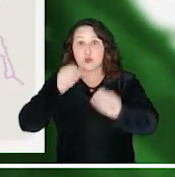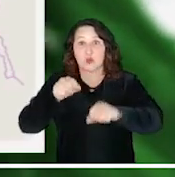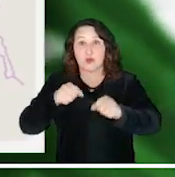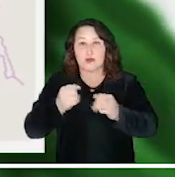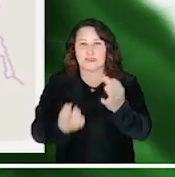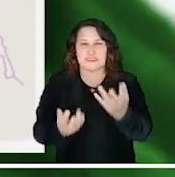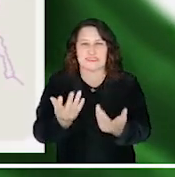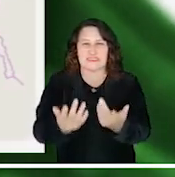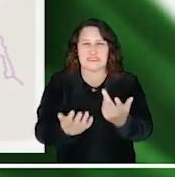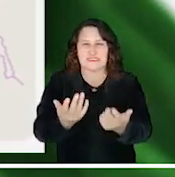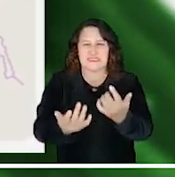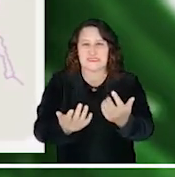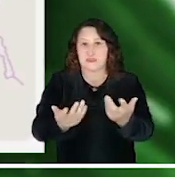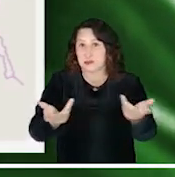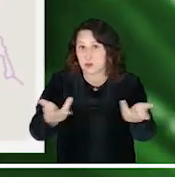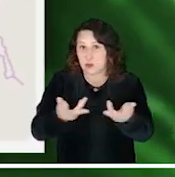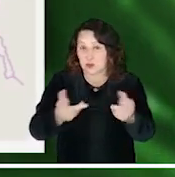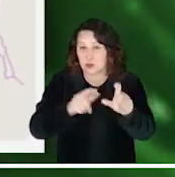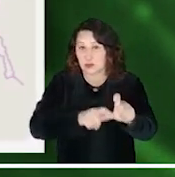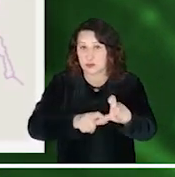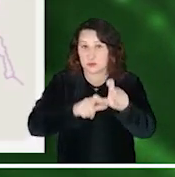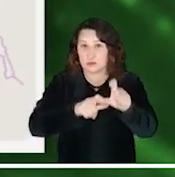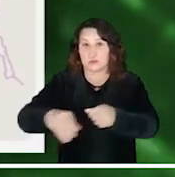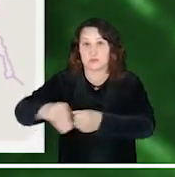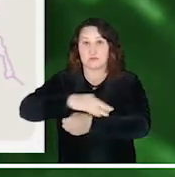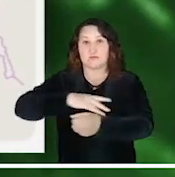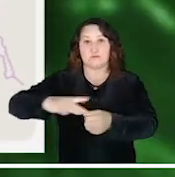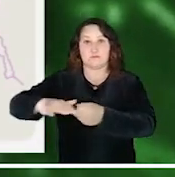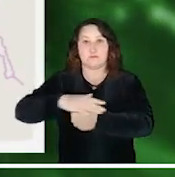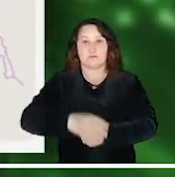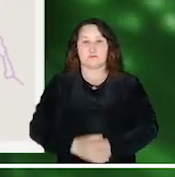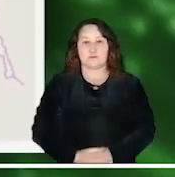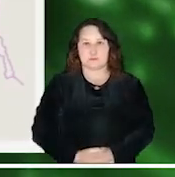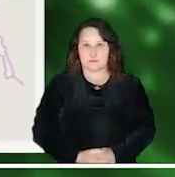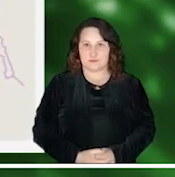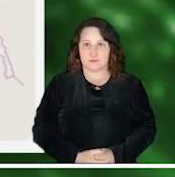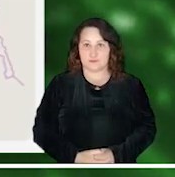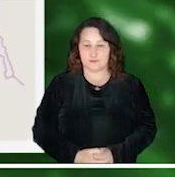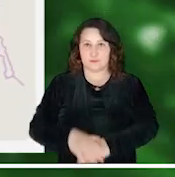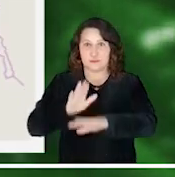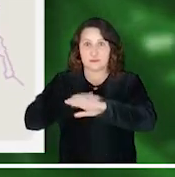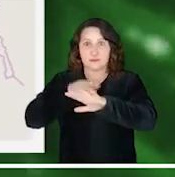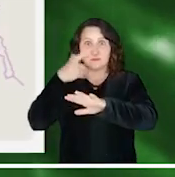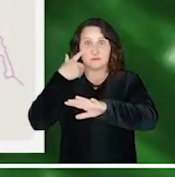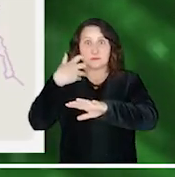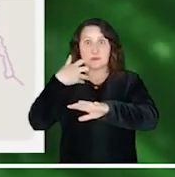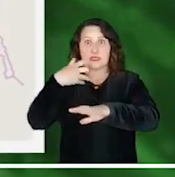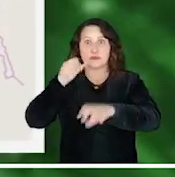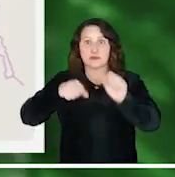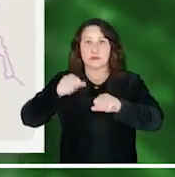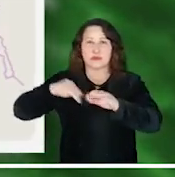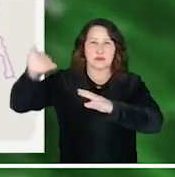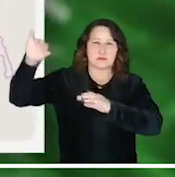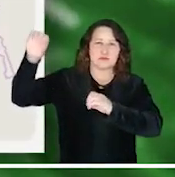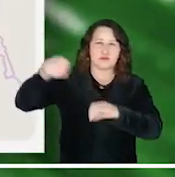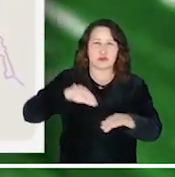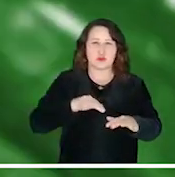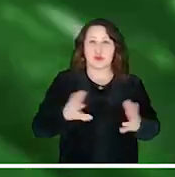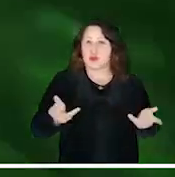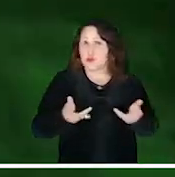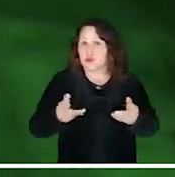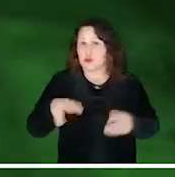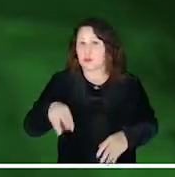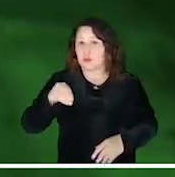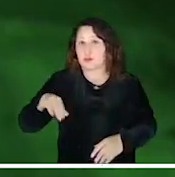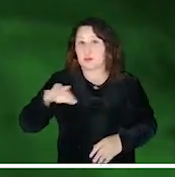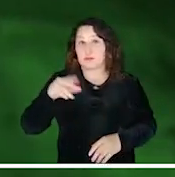Persiste la alerta roja por alta probabilidad de incendios en zonas de La Guajira y Cundinamarca. Máxima alerta